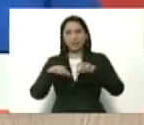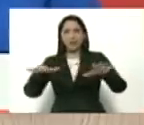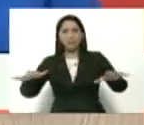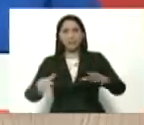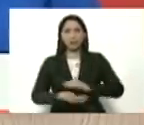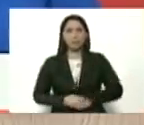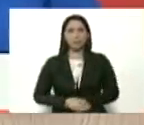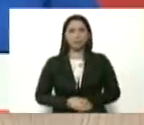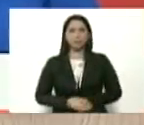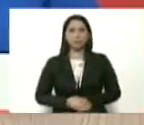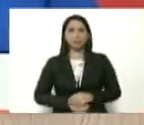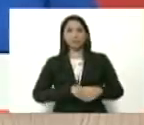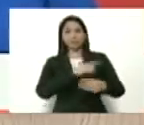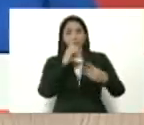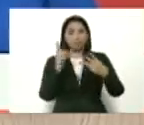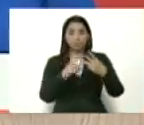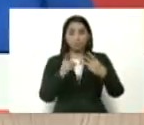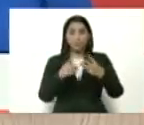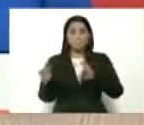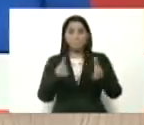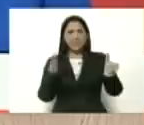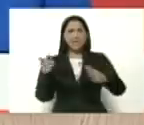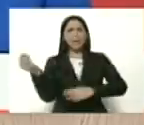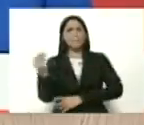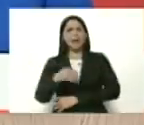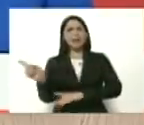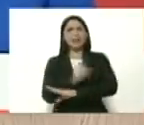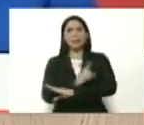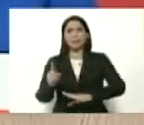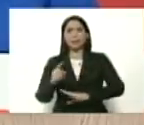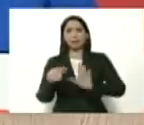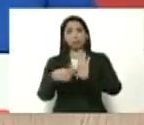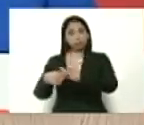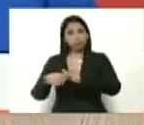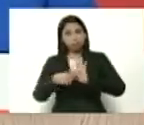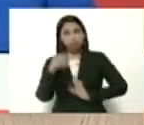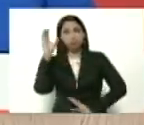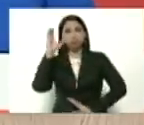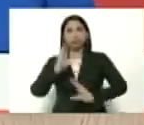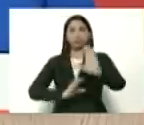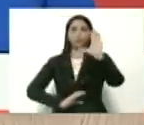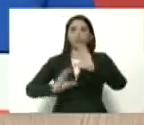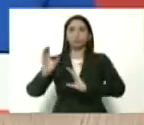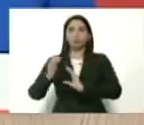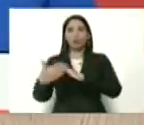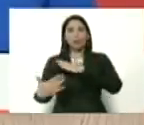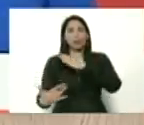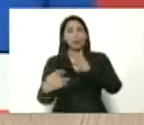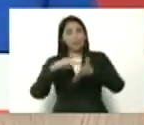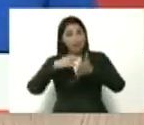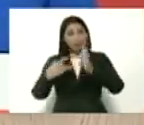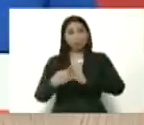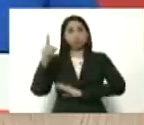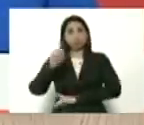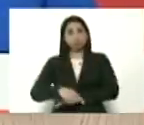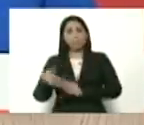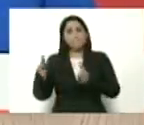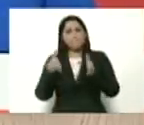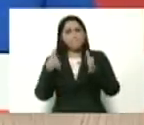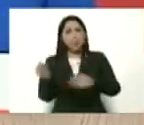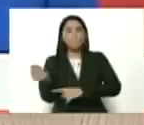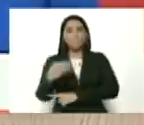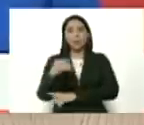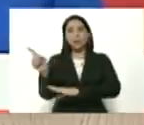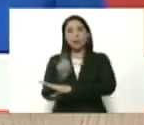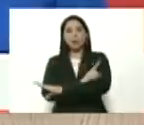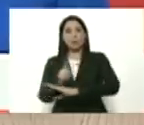Y la vía más efectiva, está demostrado científicamente, técnicamente, que la vía más